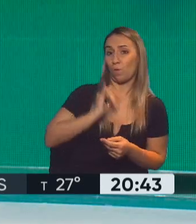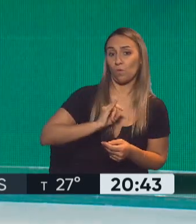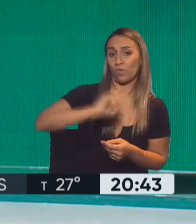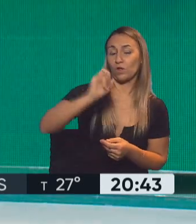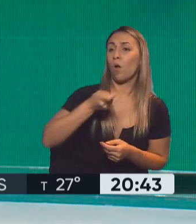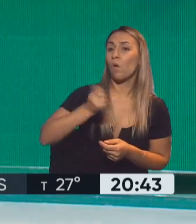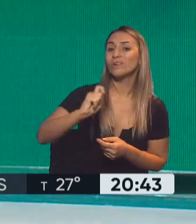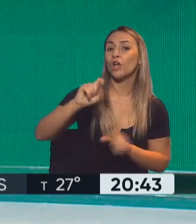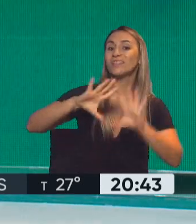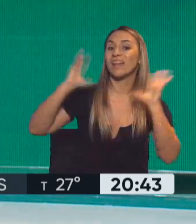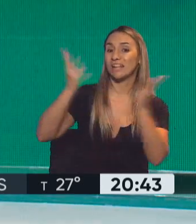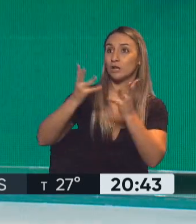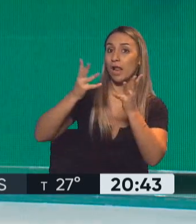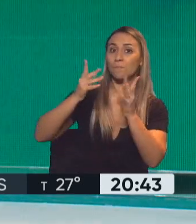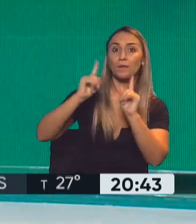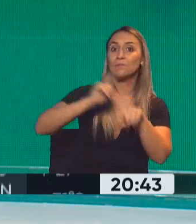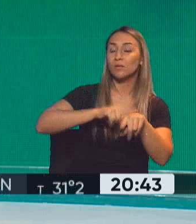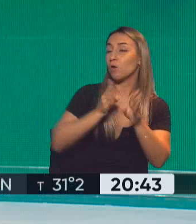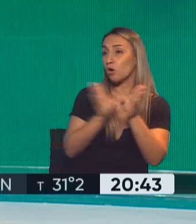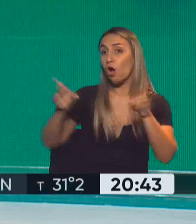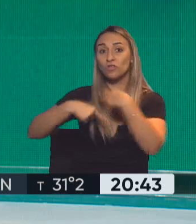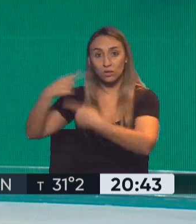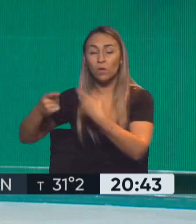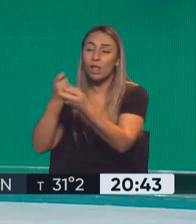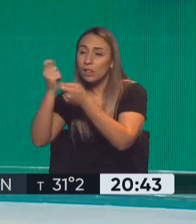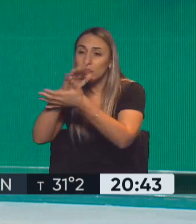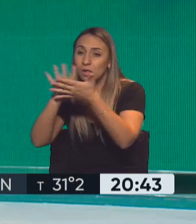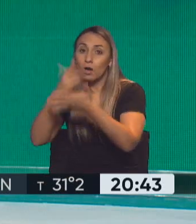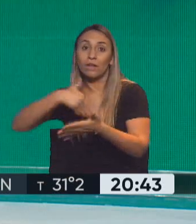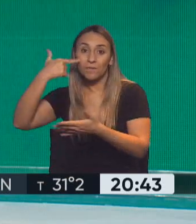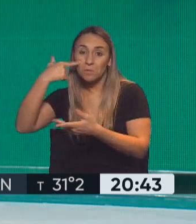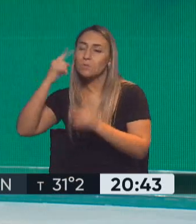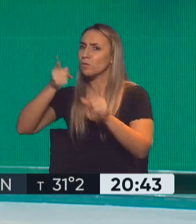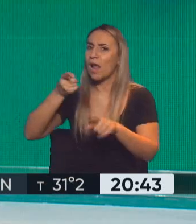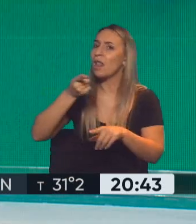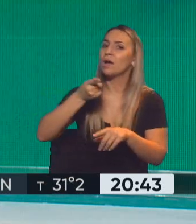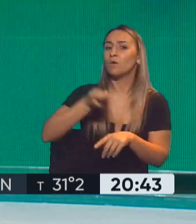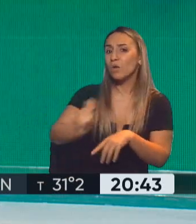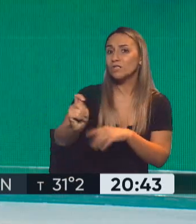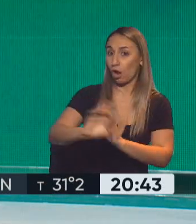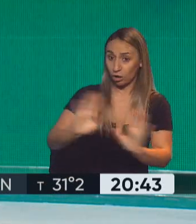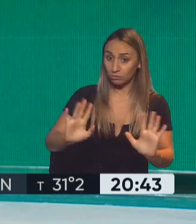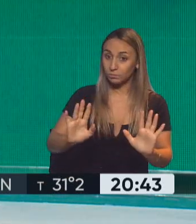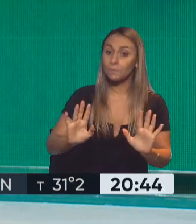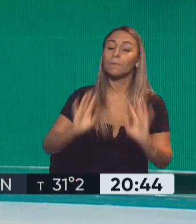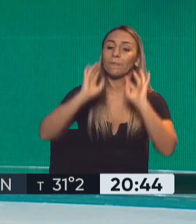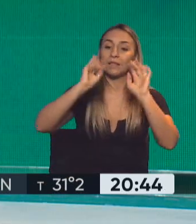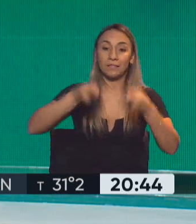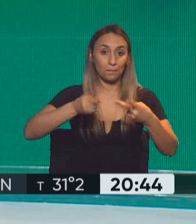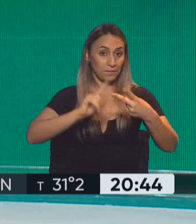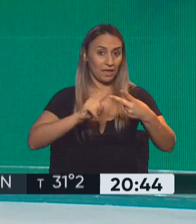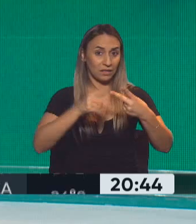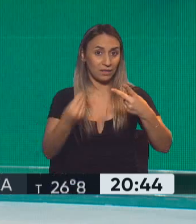negociando con el fondo monetario internacional para plantear las irregularidades de este préstamo multimillonario pero por otro lado